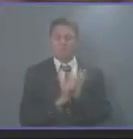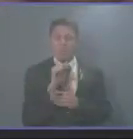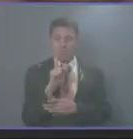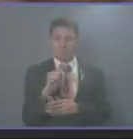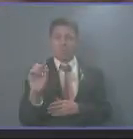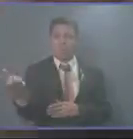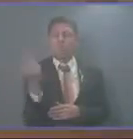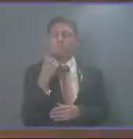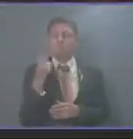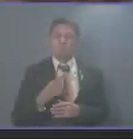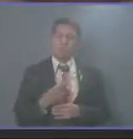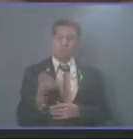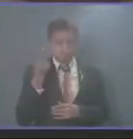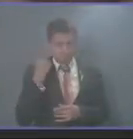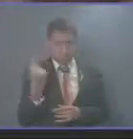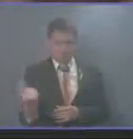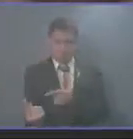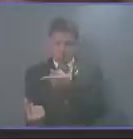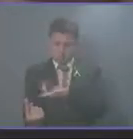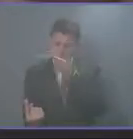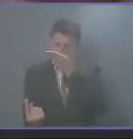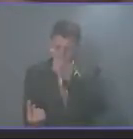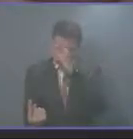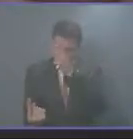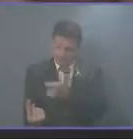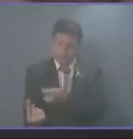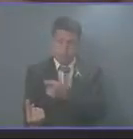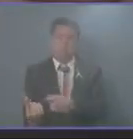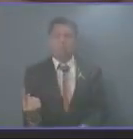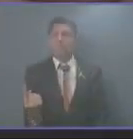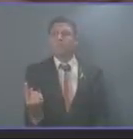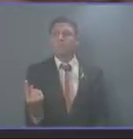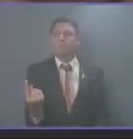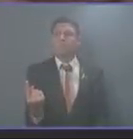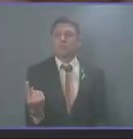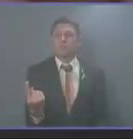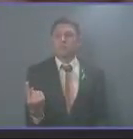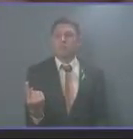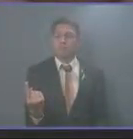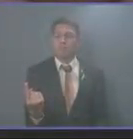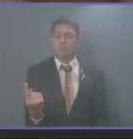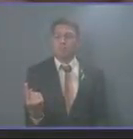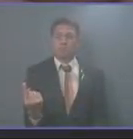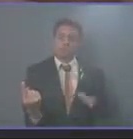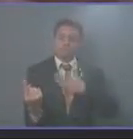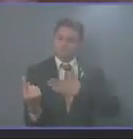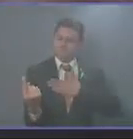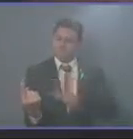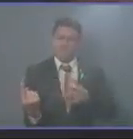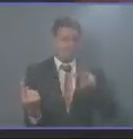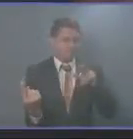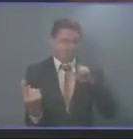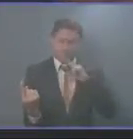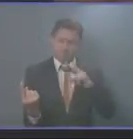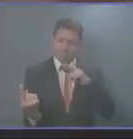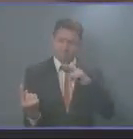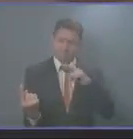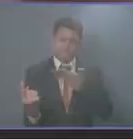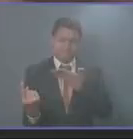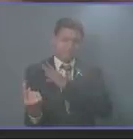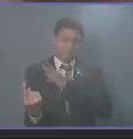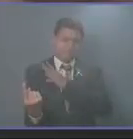1. Declárase al señor Jeffrey L. Cargwell noble amigo de El Salvador